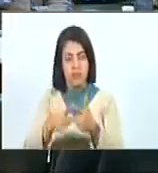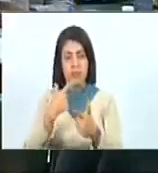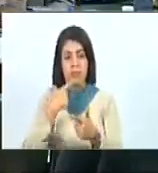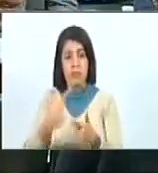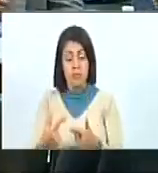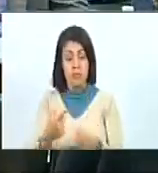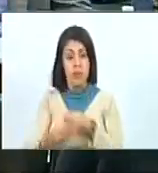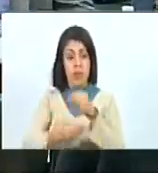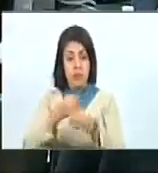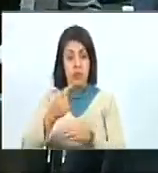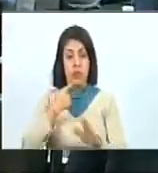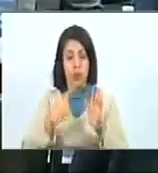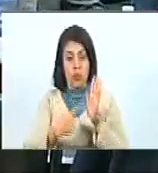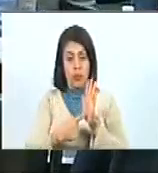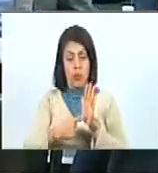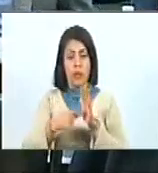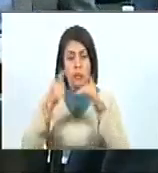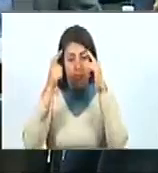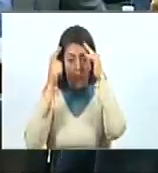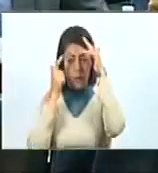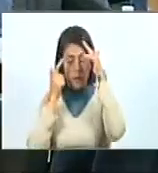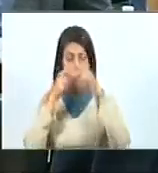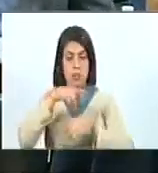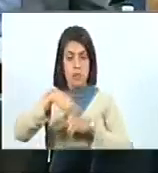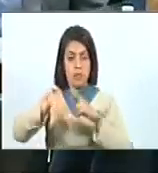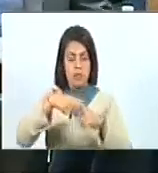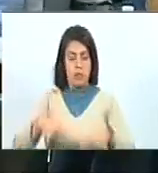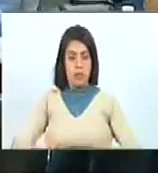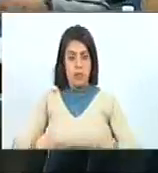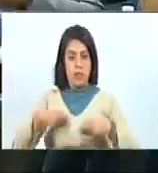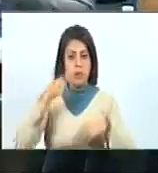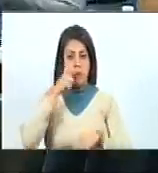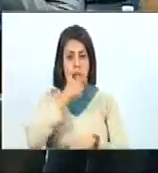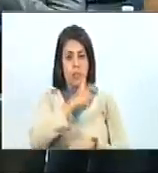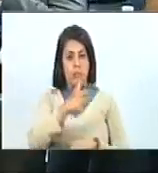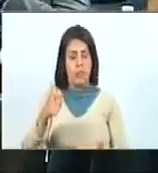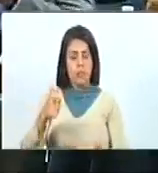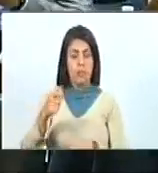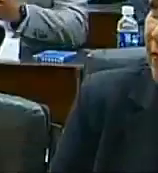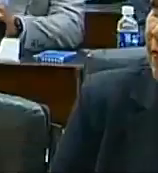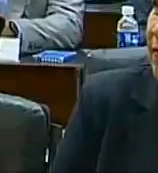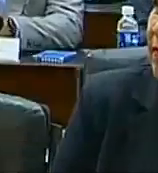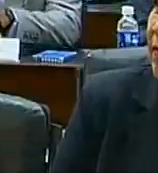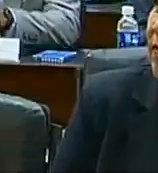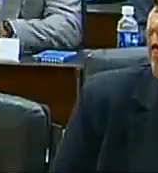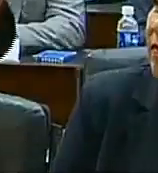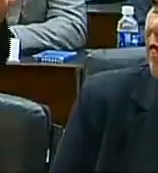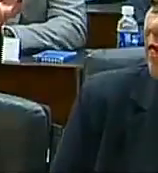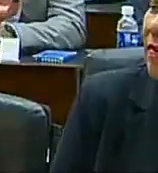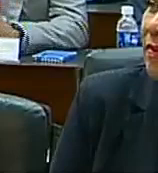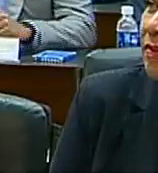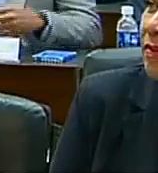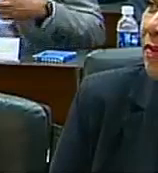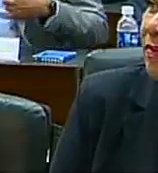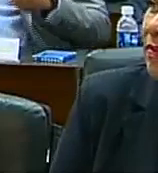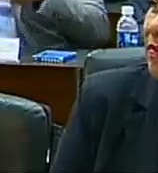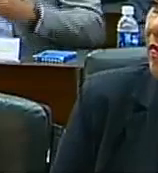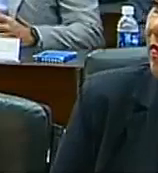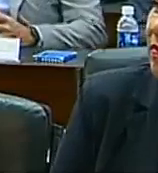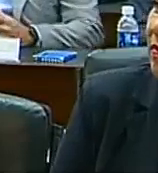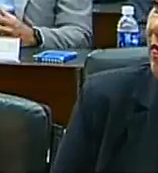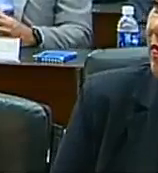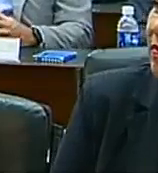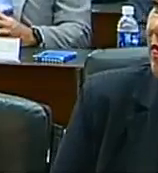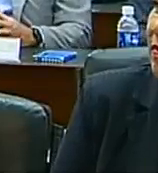comandante Chávez de tener una revolución humanista para el pueblo y por el pueblo. Luego de esto, bueno, fue nuestro